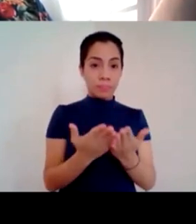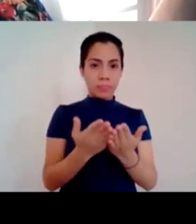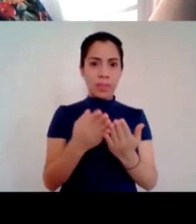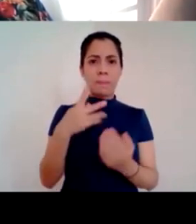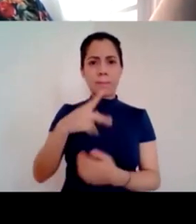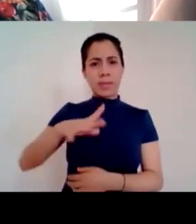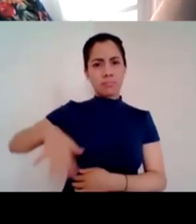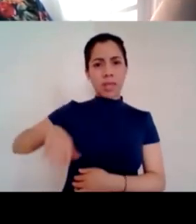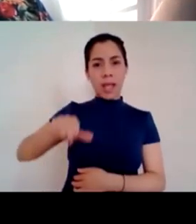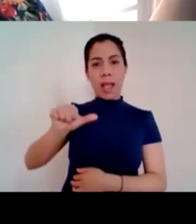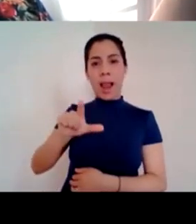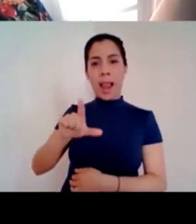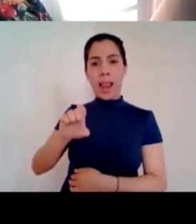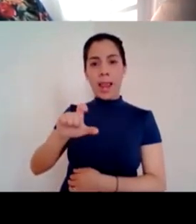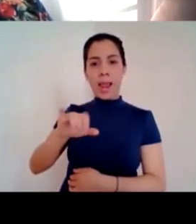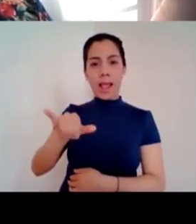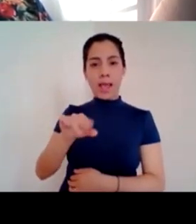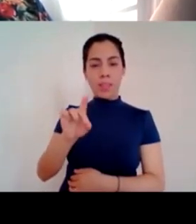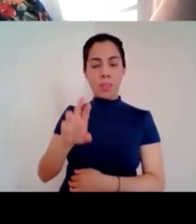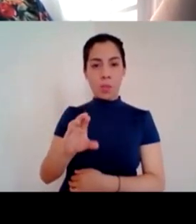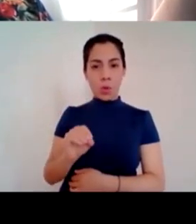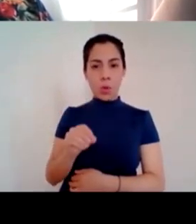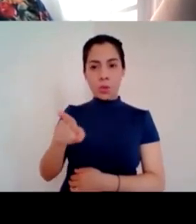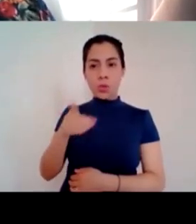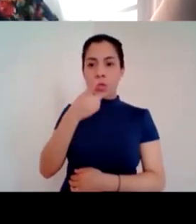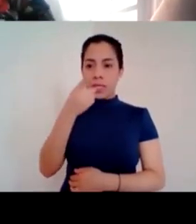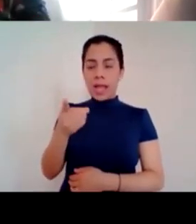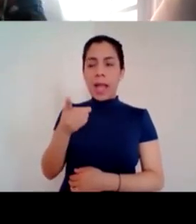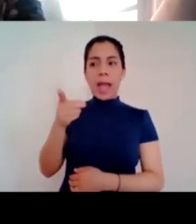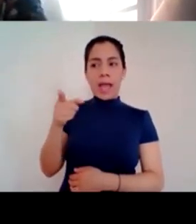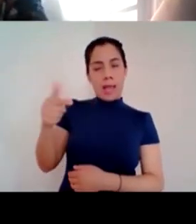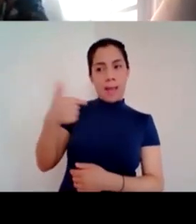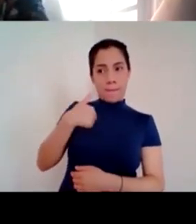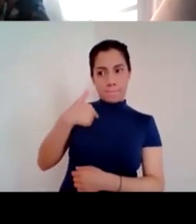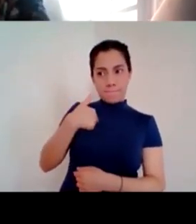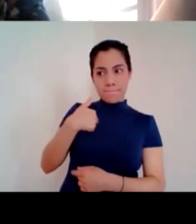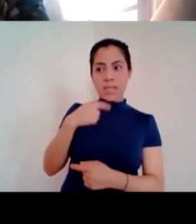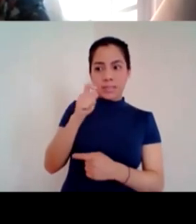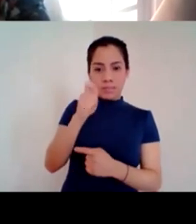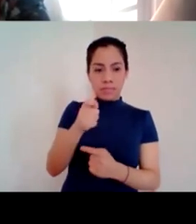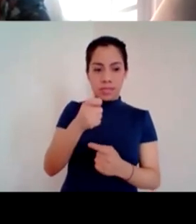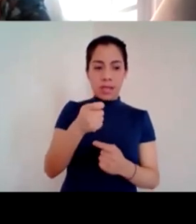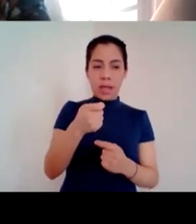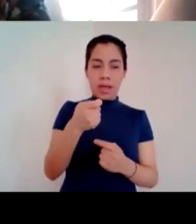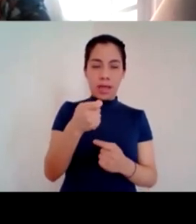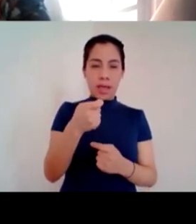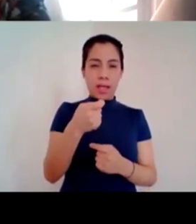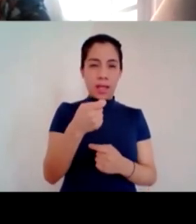engañar creo que también para contar con la confianza de nuestras niñas niños y adolescentes